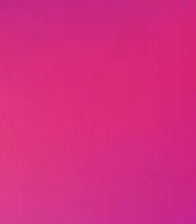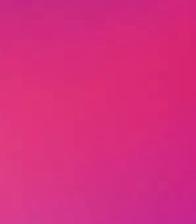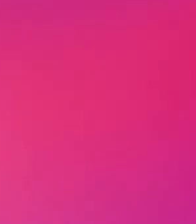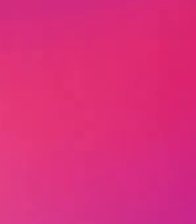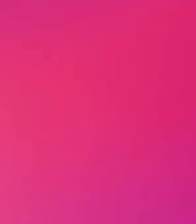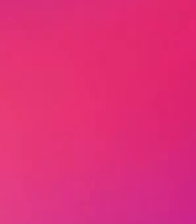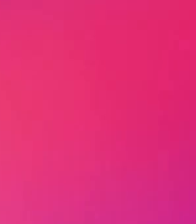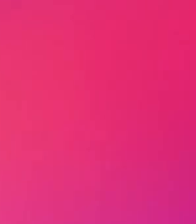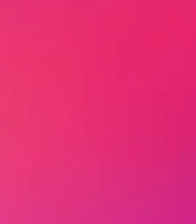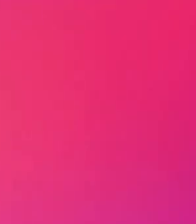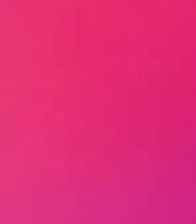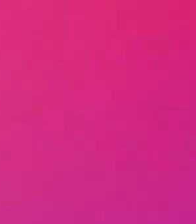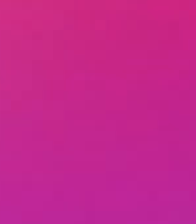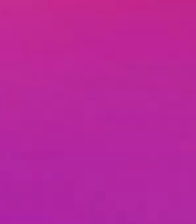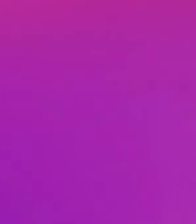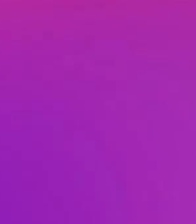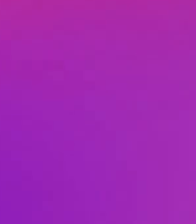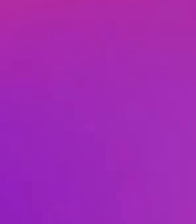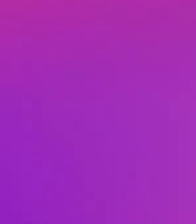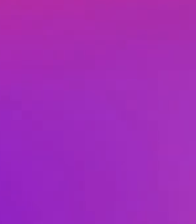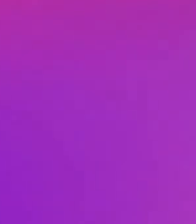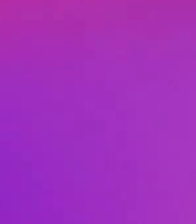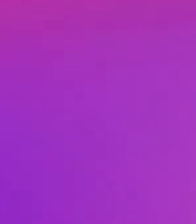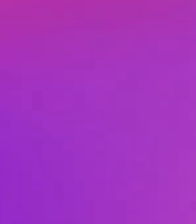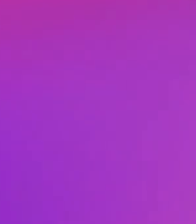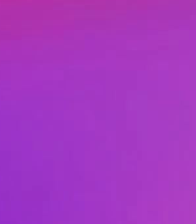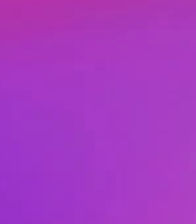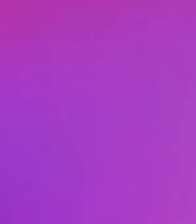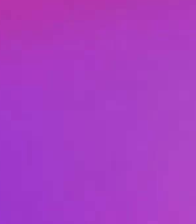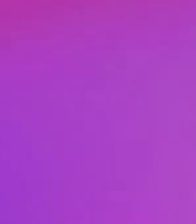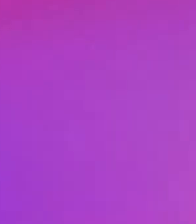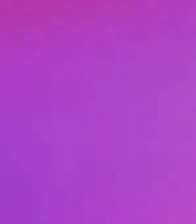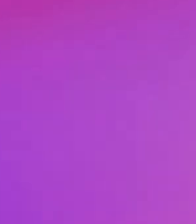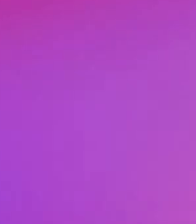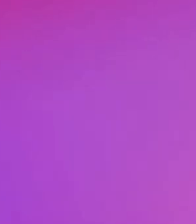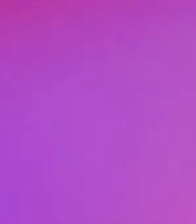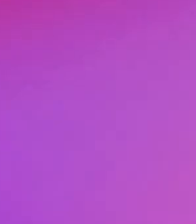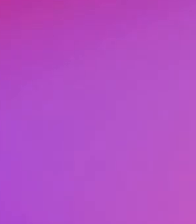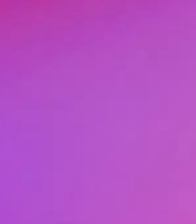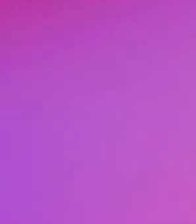conalitec.cep.gov.mx. Y recuerda que también cuentas con el sitio